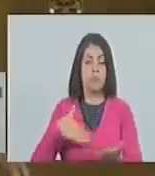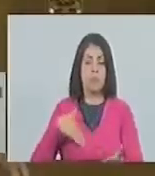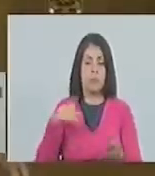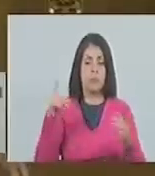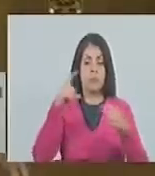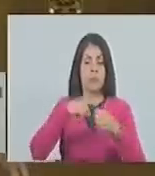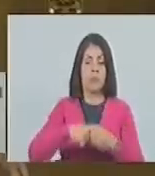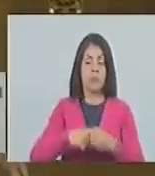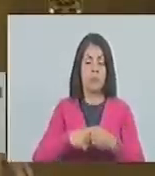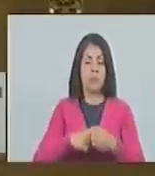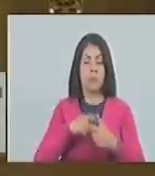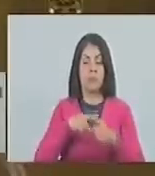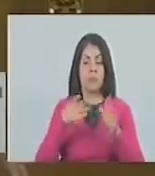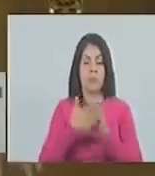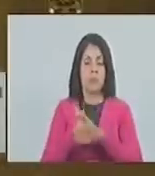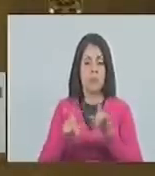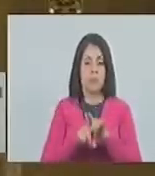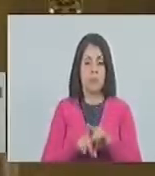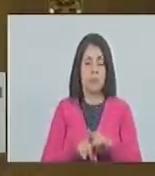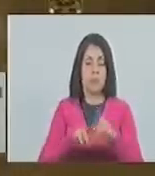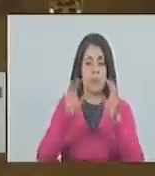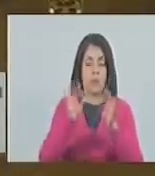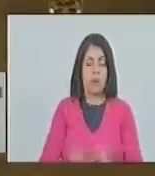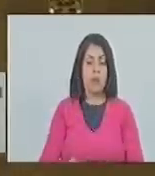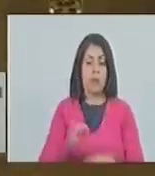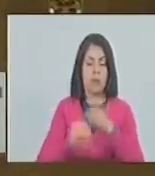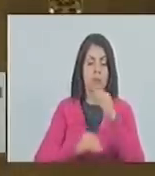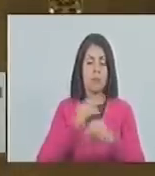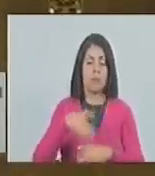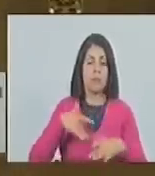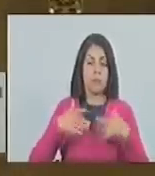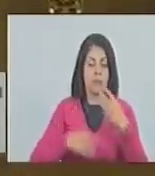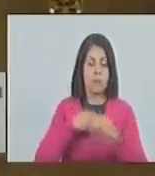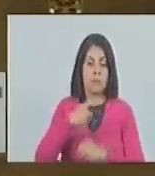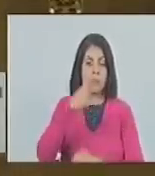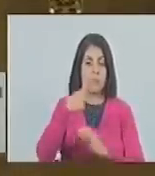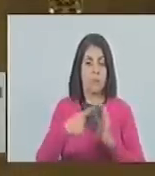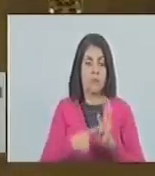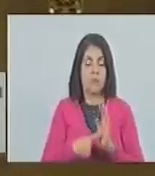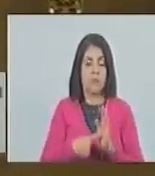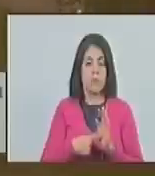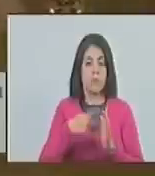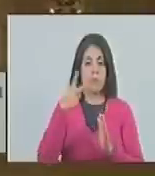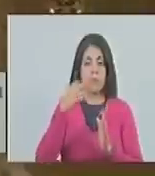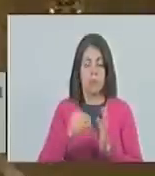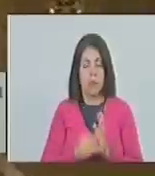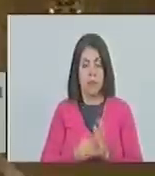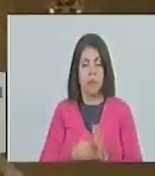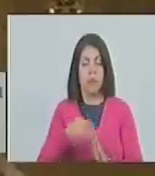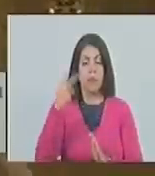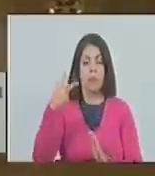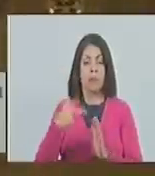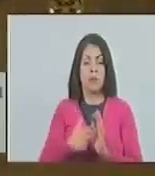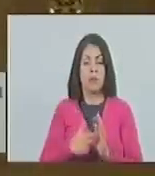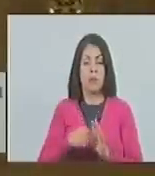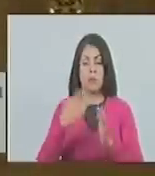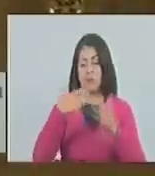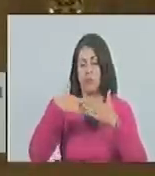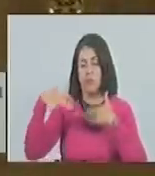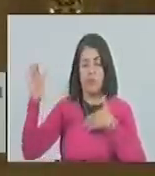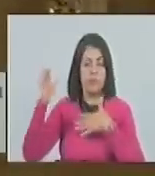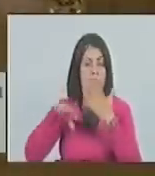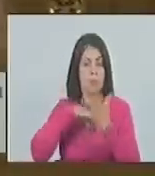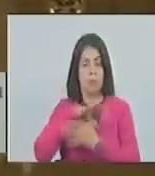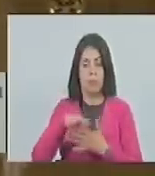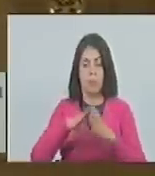este. Tenemos que multiplicar el evento de ayer por 1,000, por 10,000, por 20,000, y que ese evento resuene